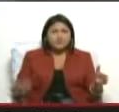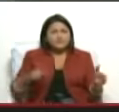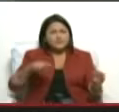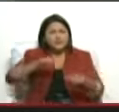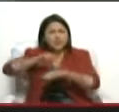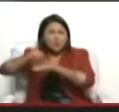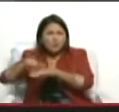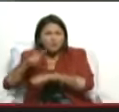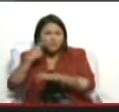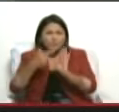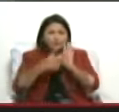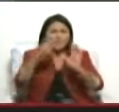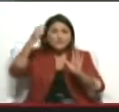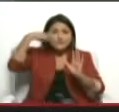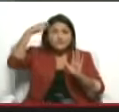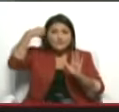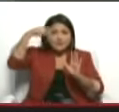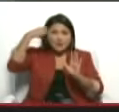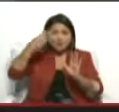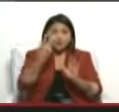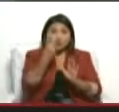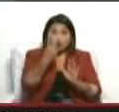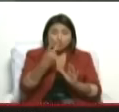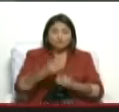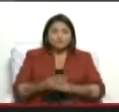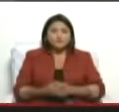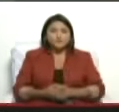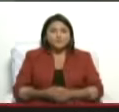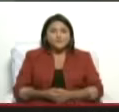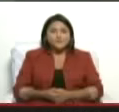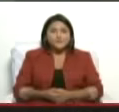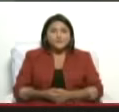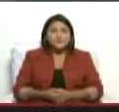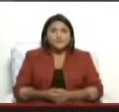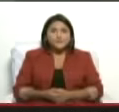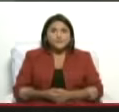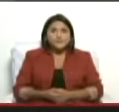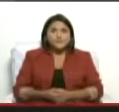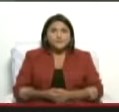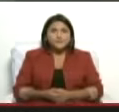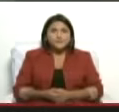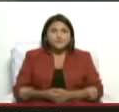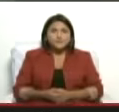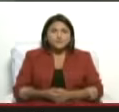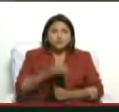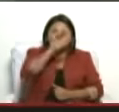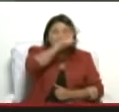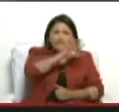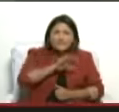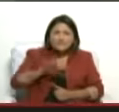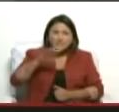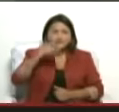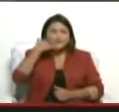algún video en dos videos mapas